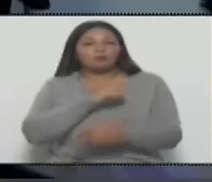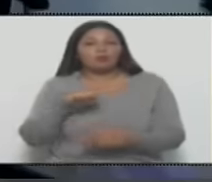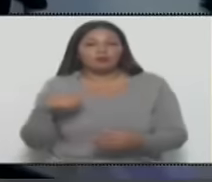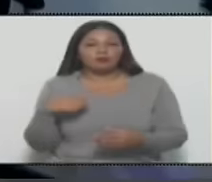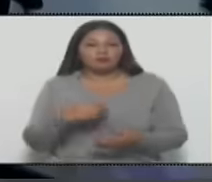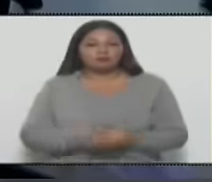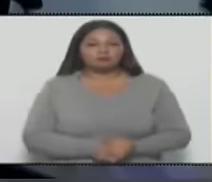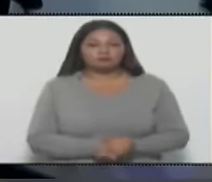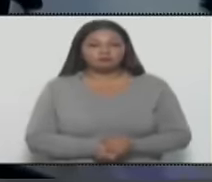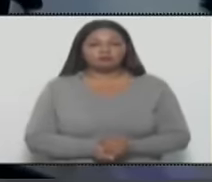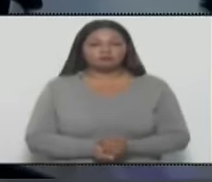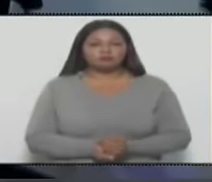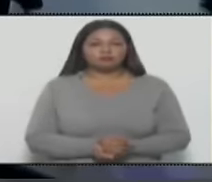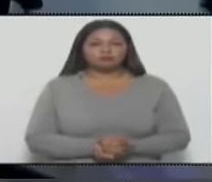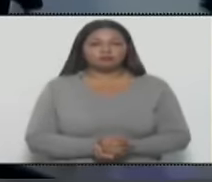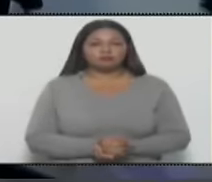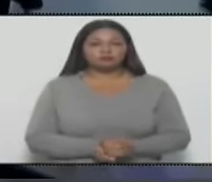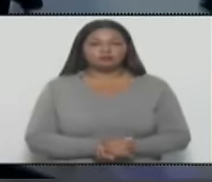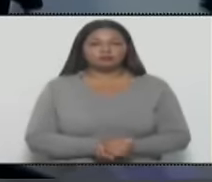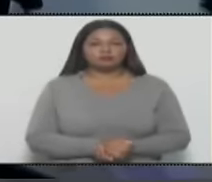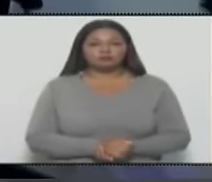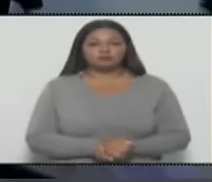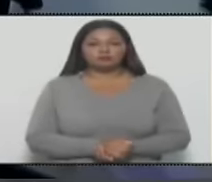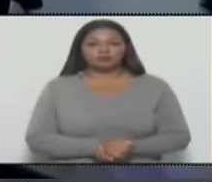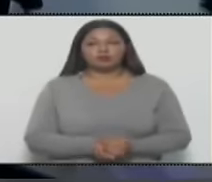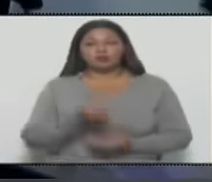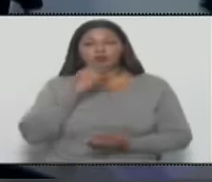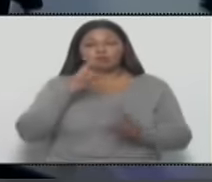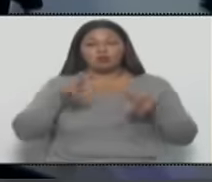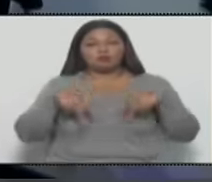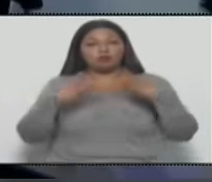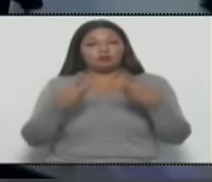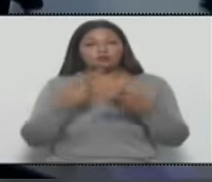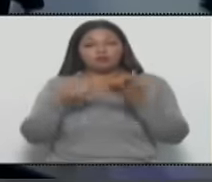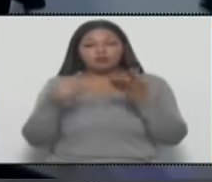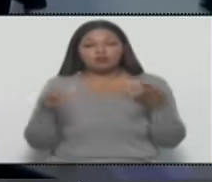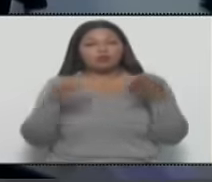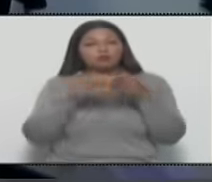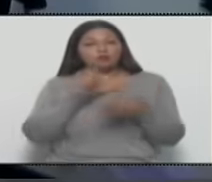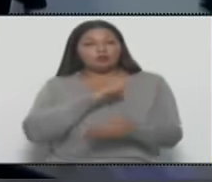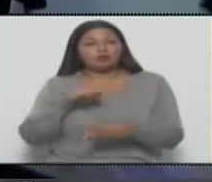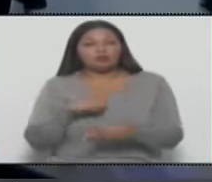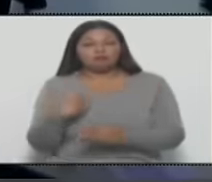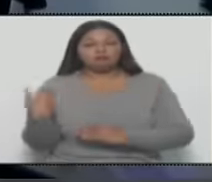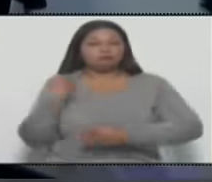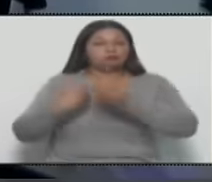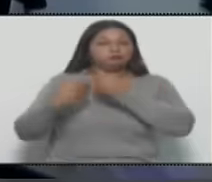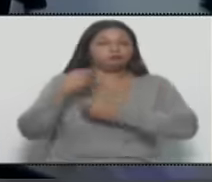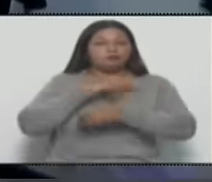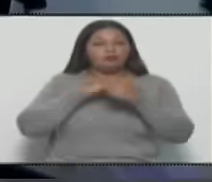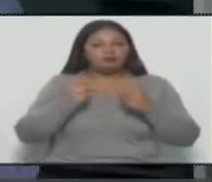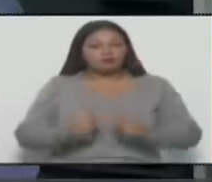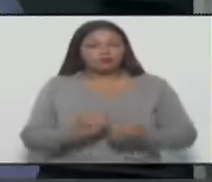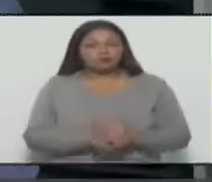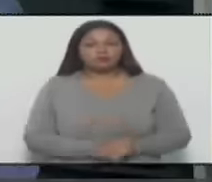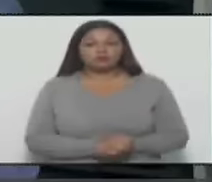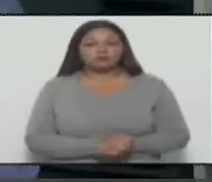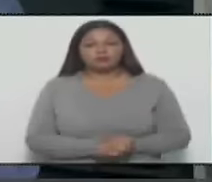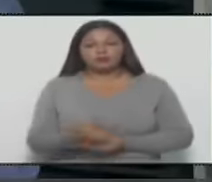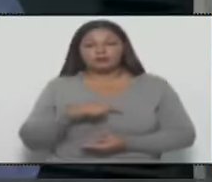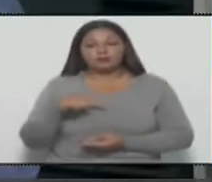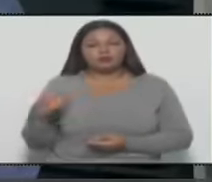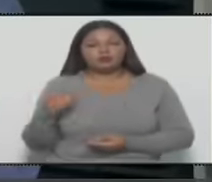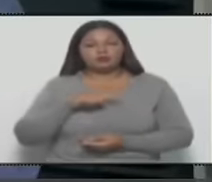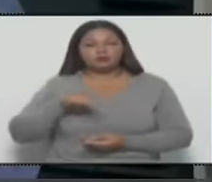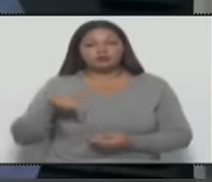Sí, claro. Actualmente hay diferentes sectores privados que han sido atacados. y tenemos reportes